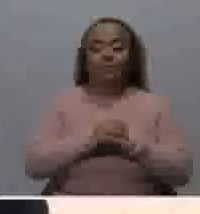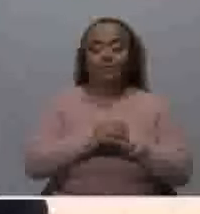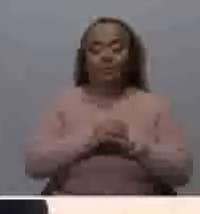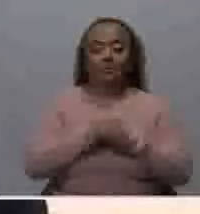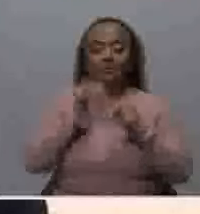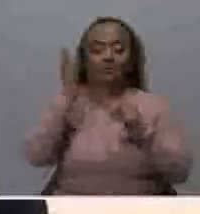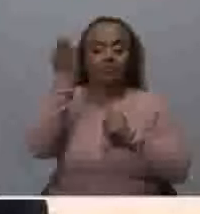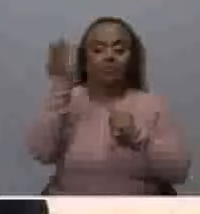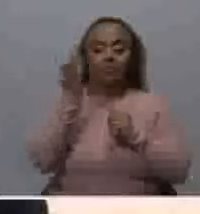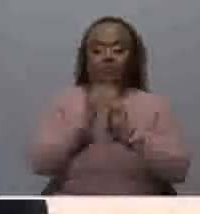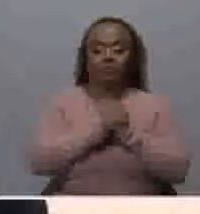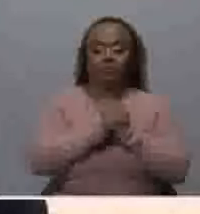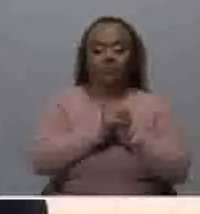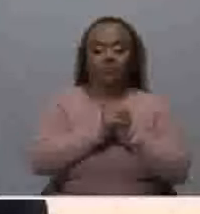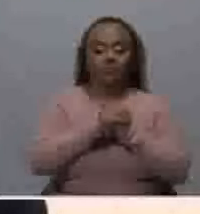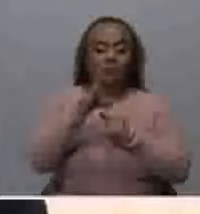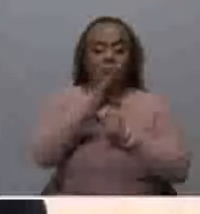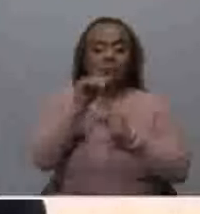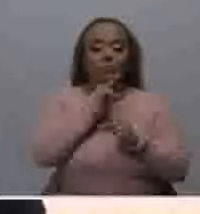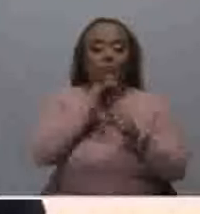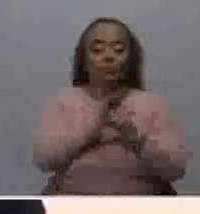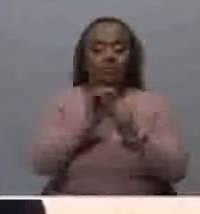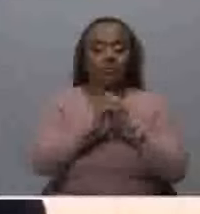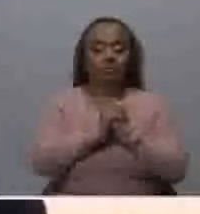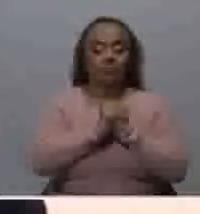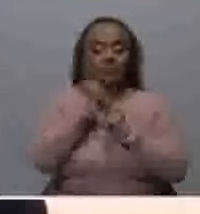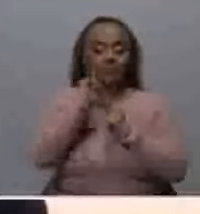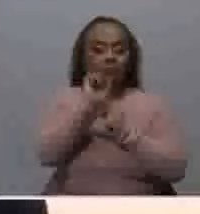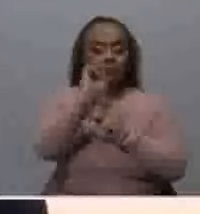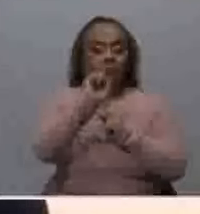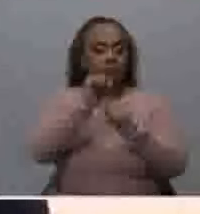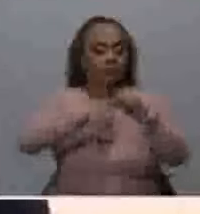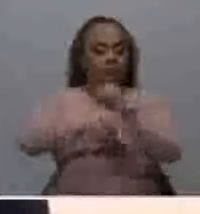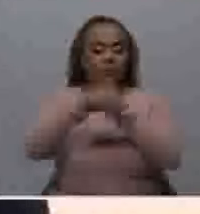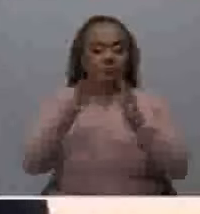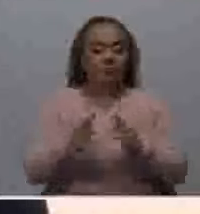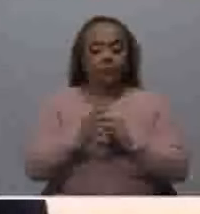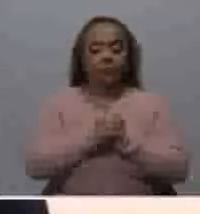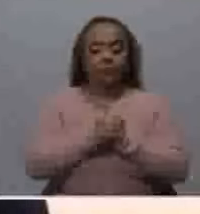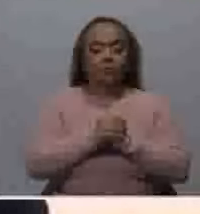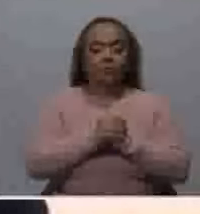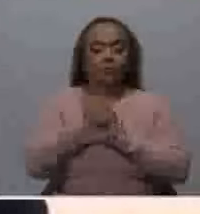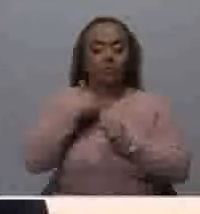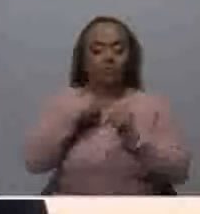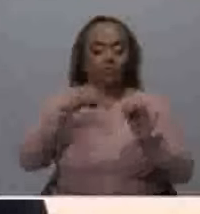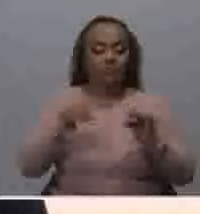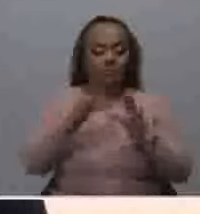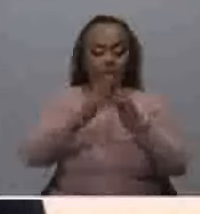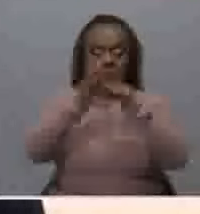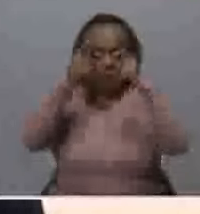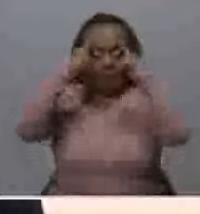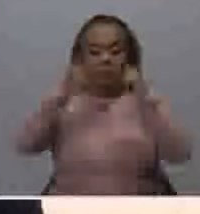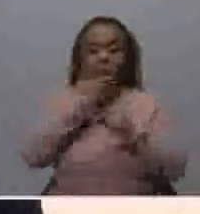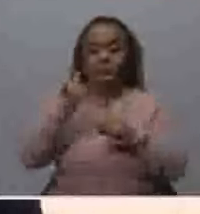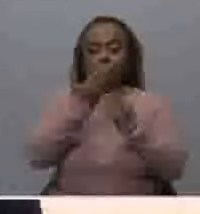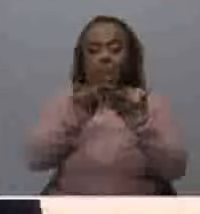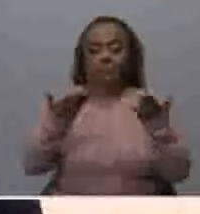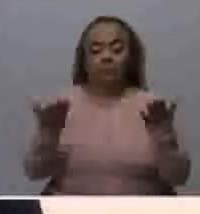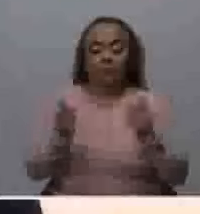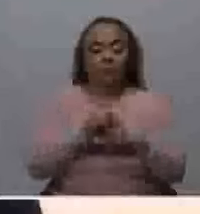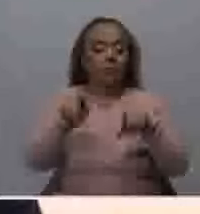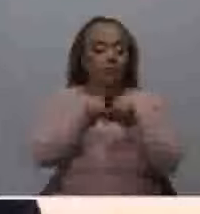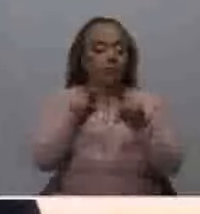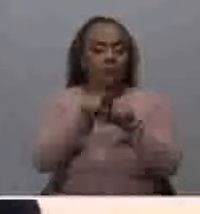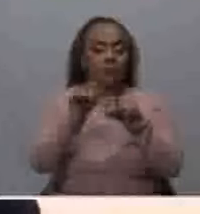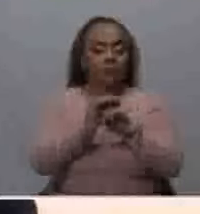el discurso hacia afuera es de compromiso y es comprometedor para los futbolistas, pues está claro que se van a lograr mejores cosas. También está claro que el discurso